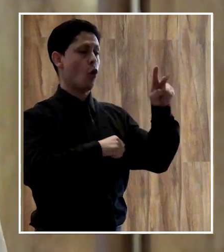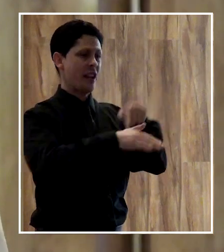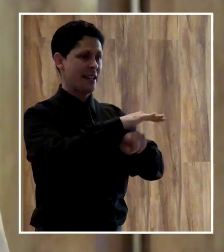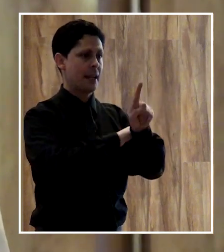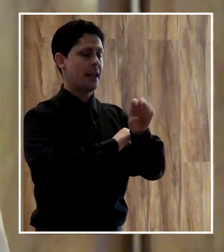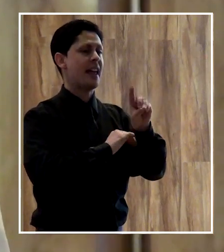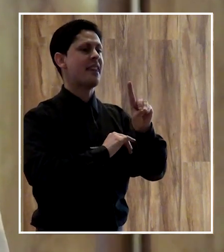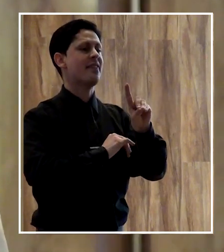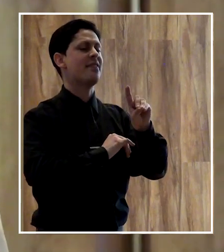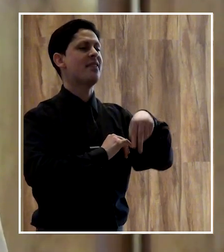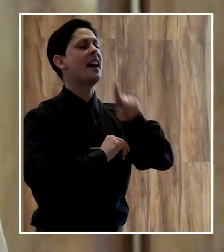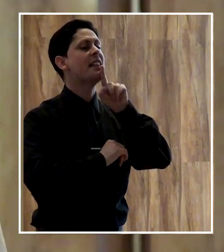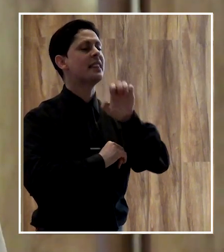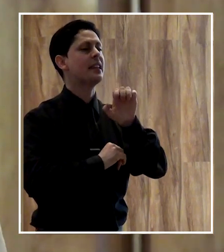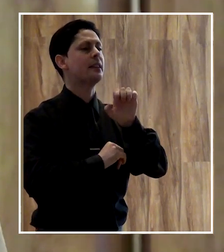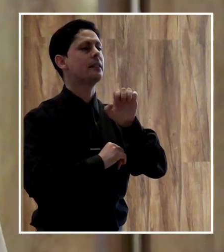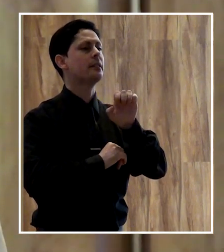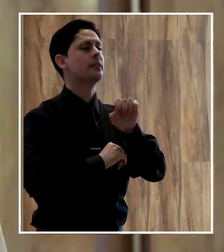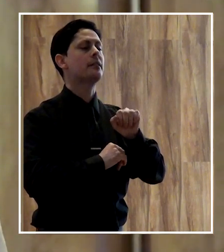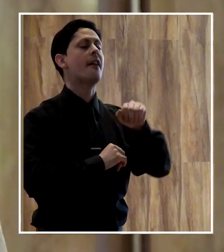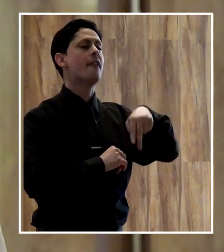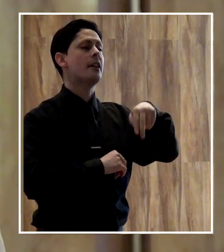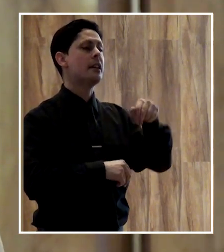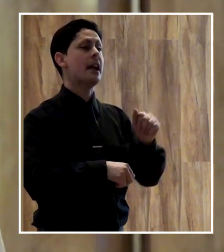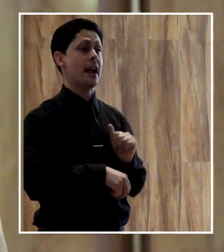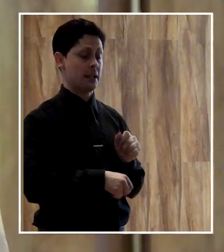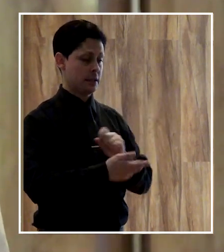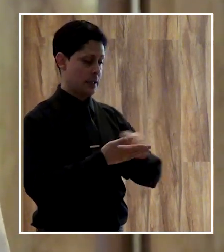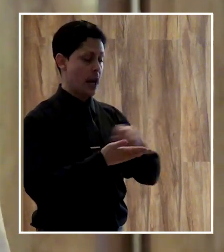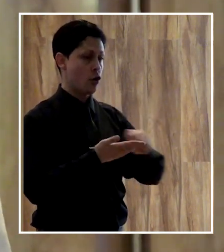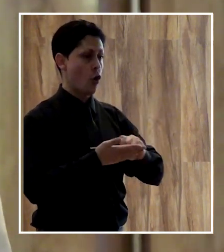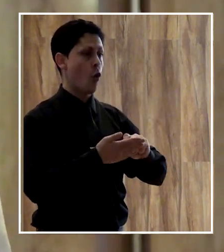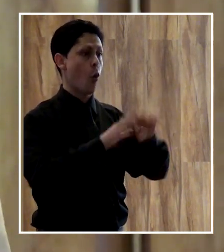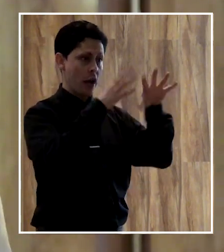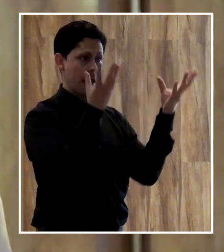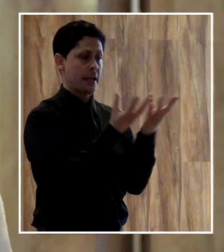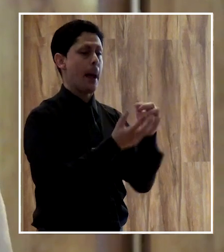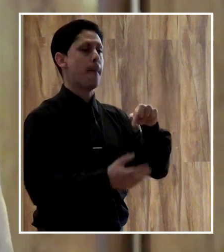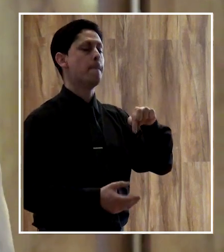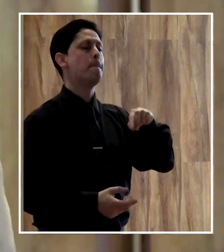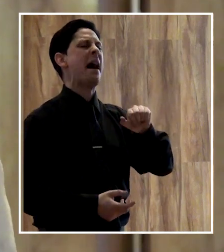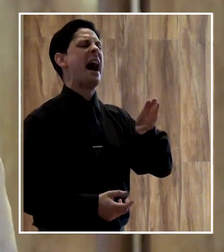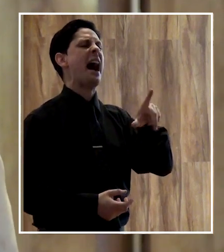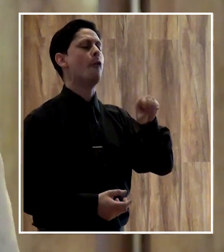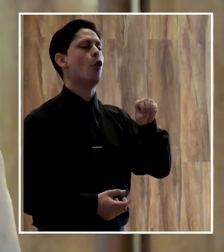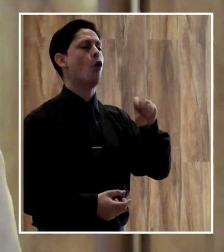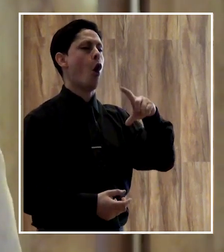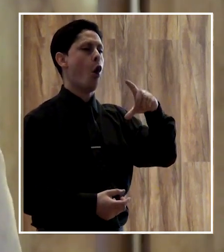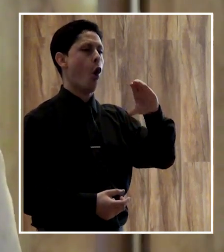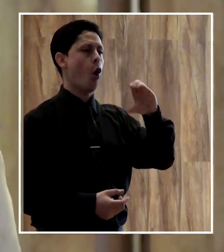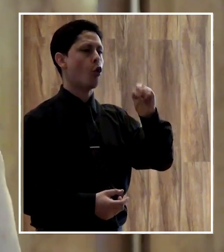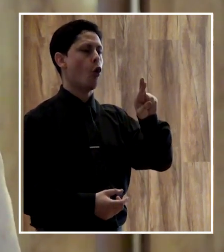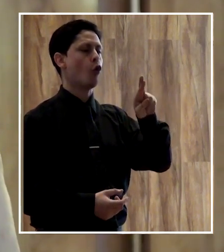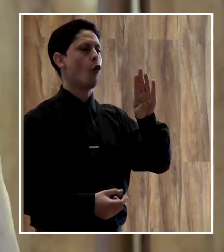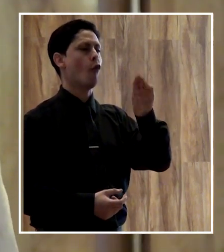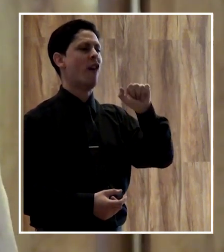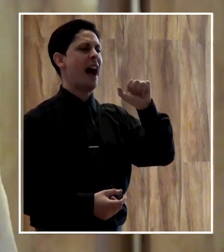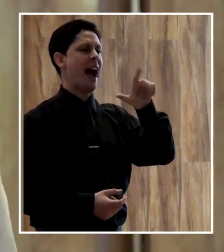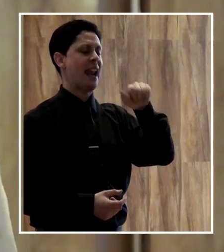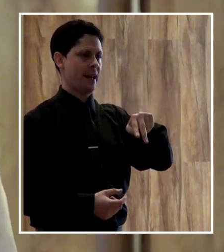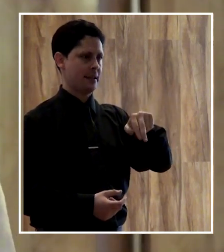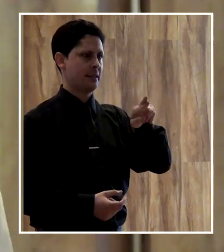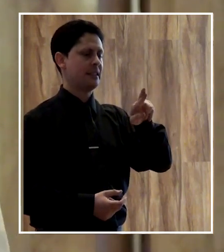Contralor Interno Dante Martínez Benavides y el Secretario General Pablo Corbalán Reyes.